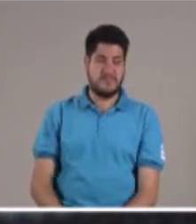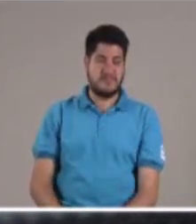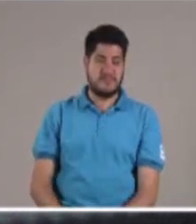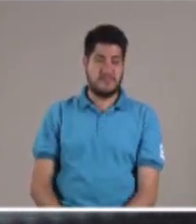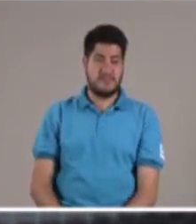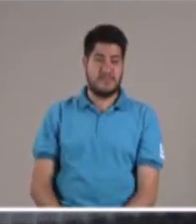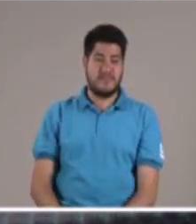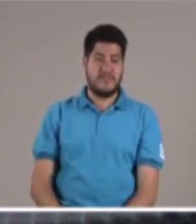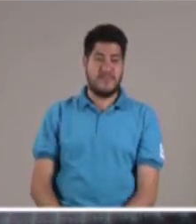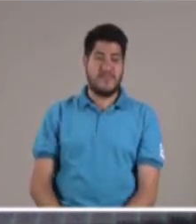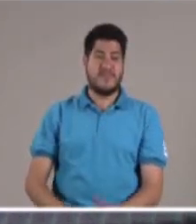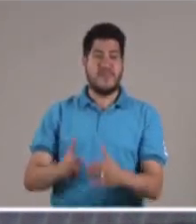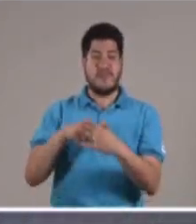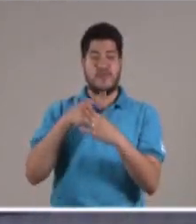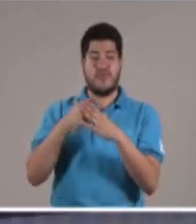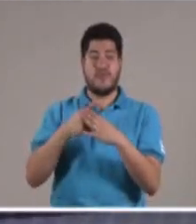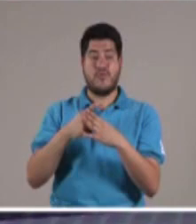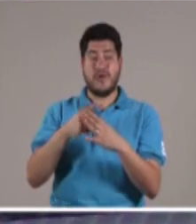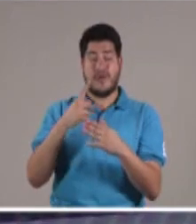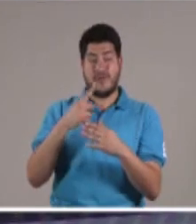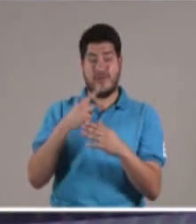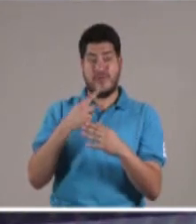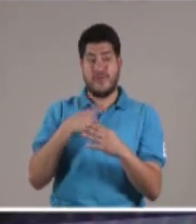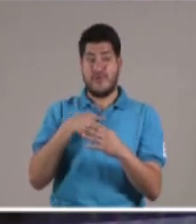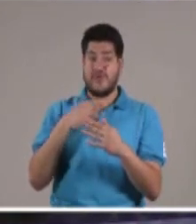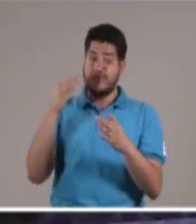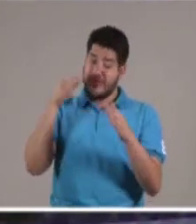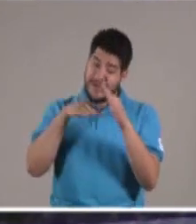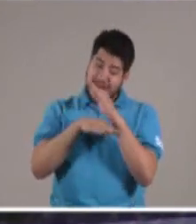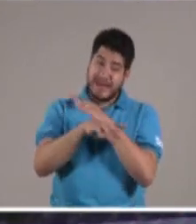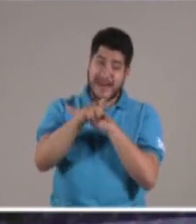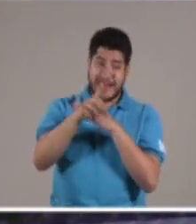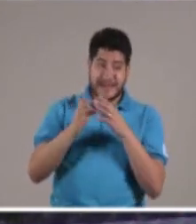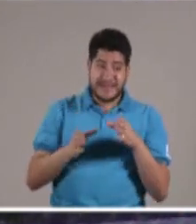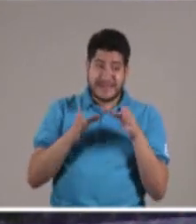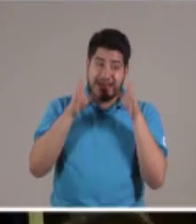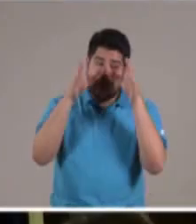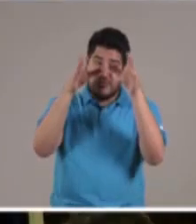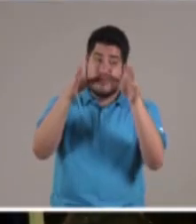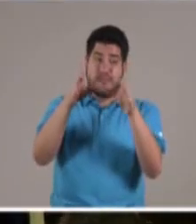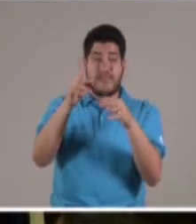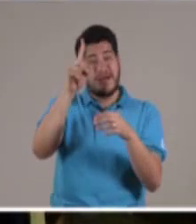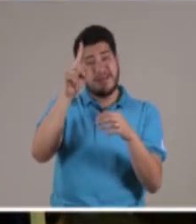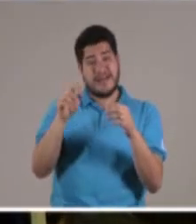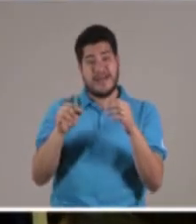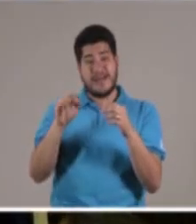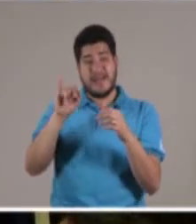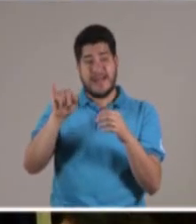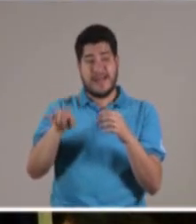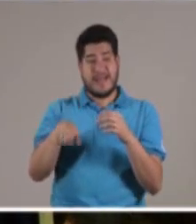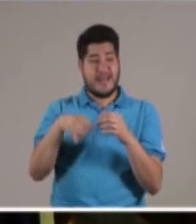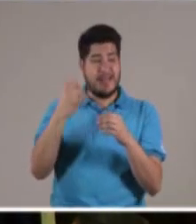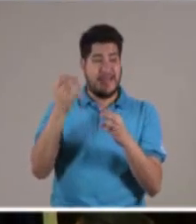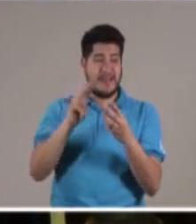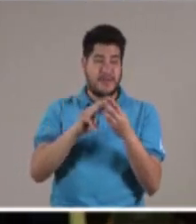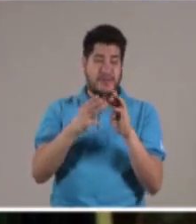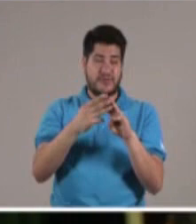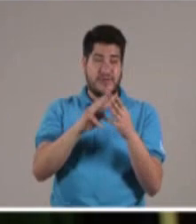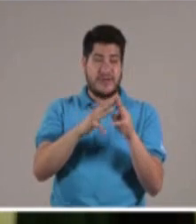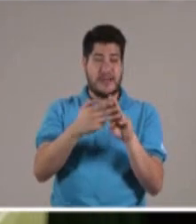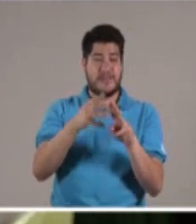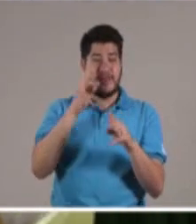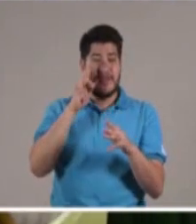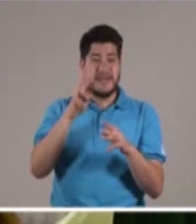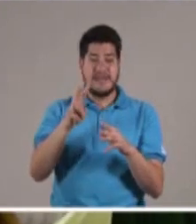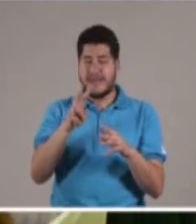Ah hermano Cuando uno entra a esa tumba que que tienen allá en en Jerusalén y uno entra Mira